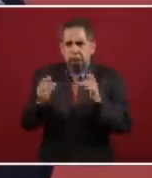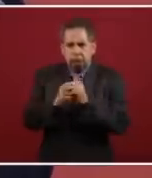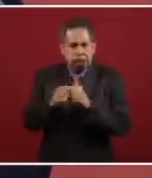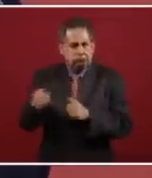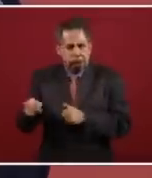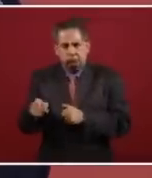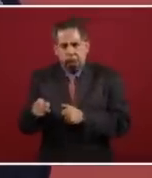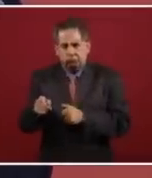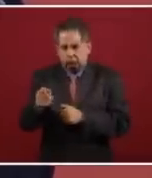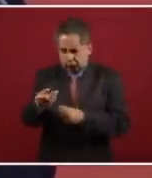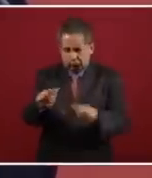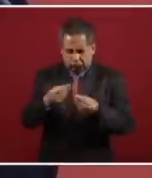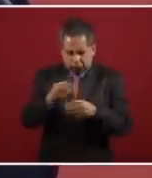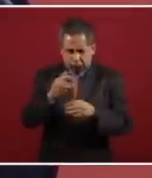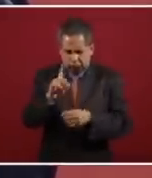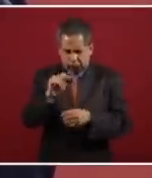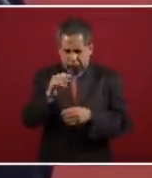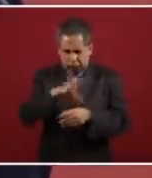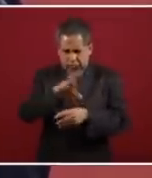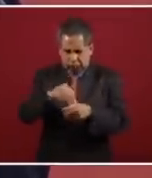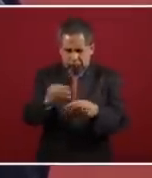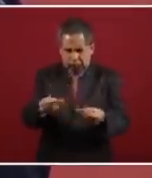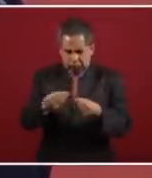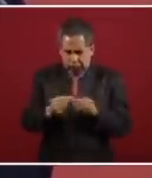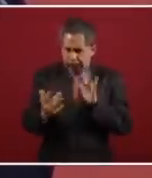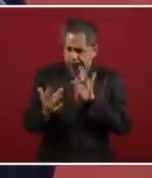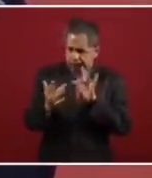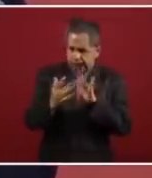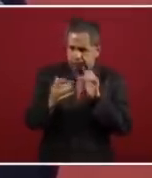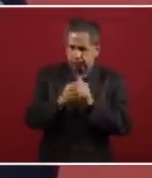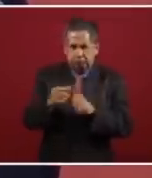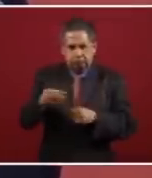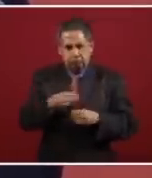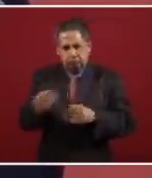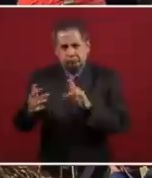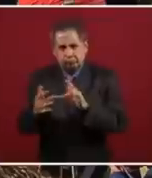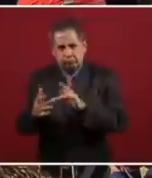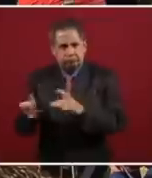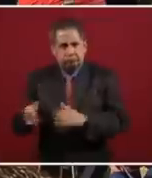él. Tú nos das sus datos. Sí,